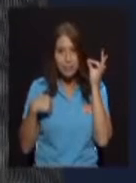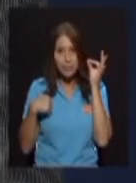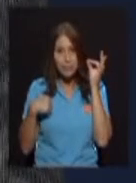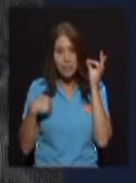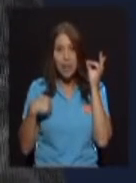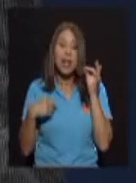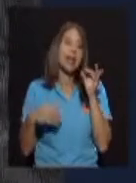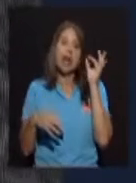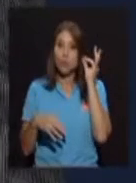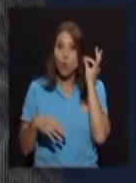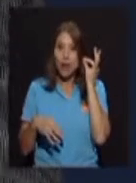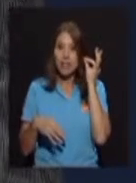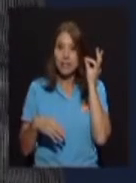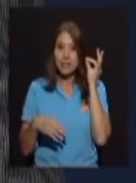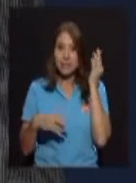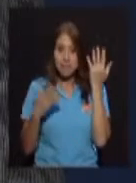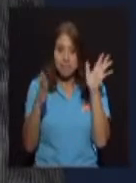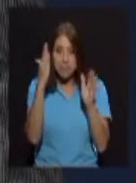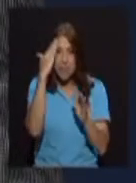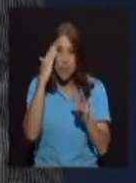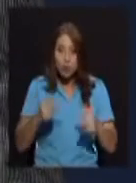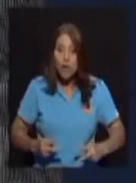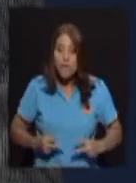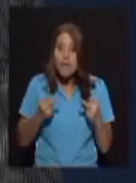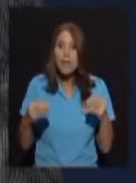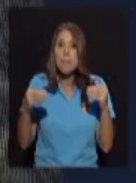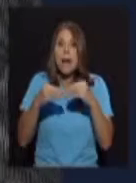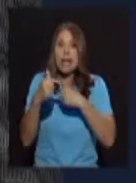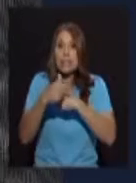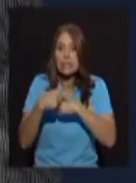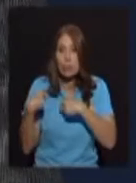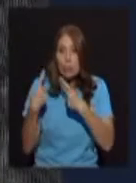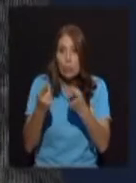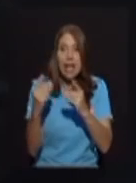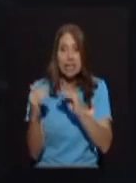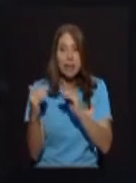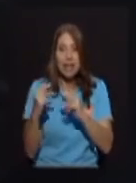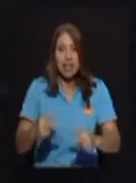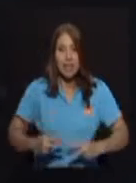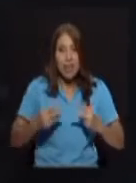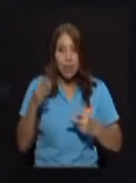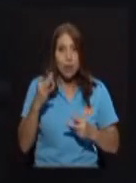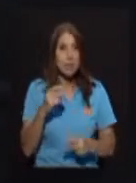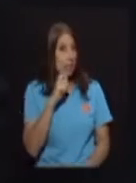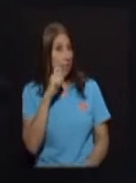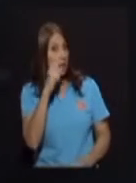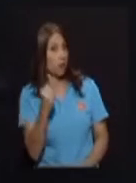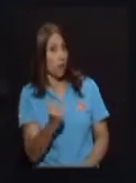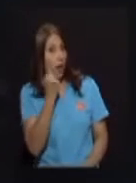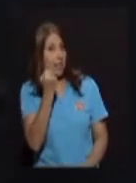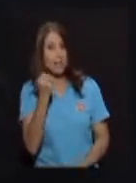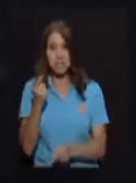Las mujeres, como sabemos, viven más, la esperanza de vida de las mujeres es mayor, ¿verdad? El sexo fuerte.